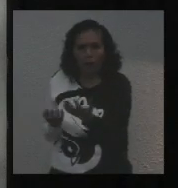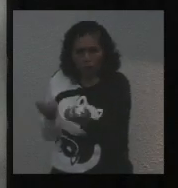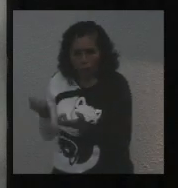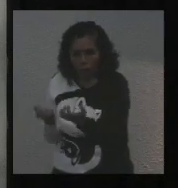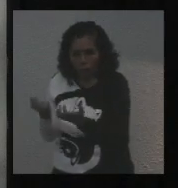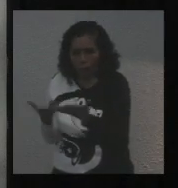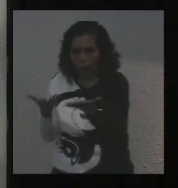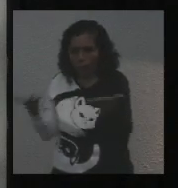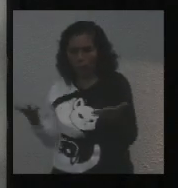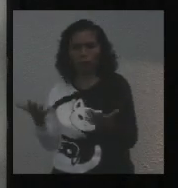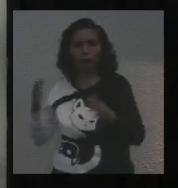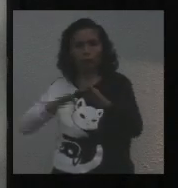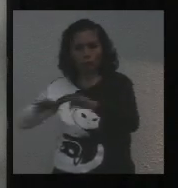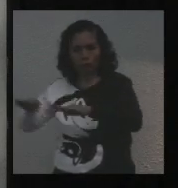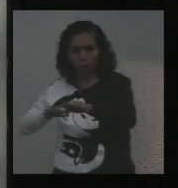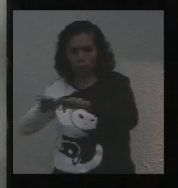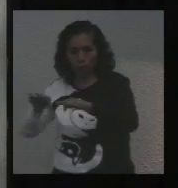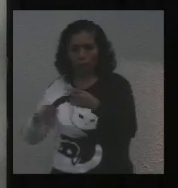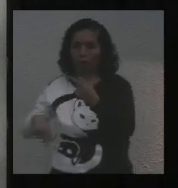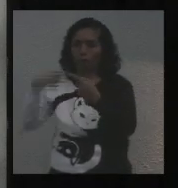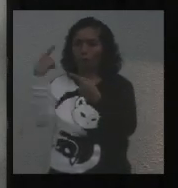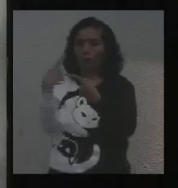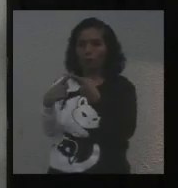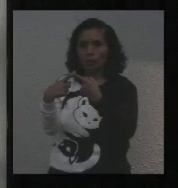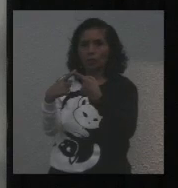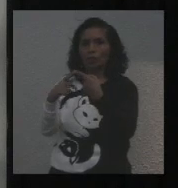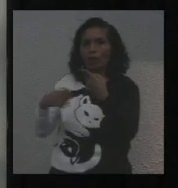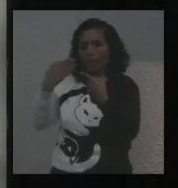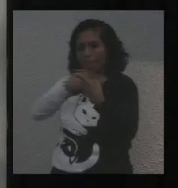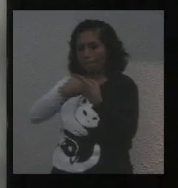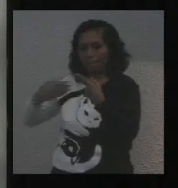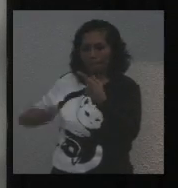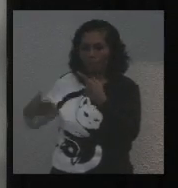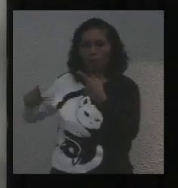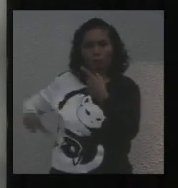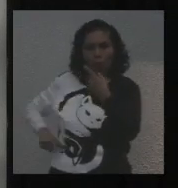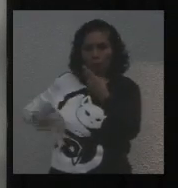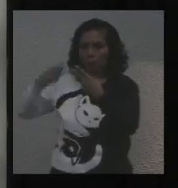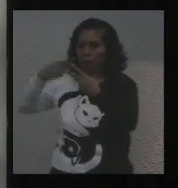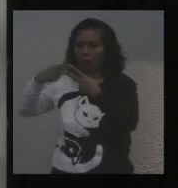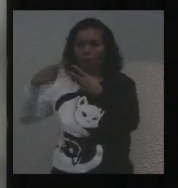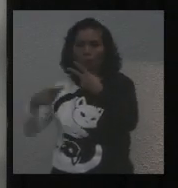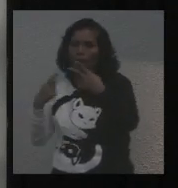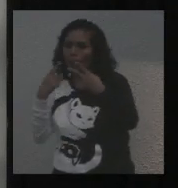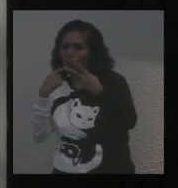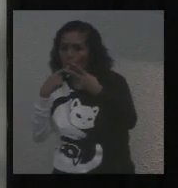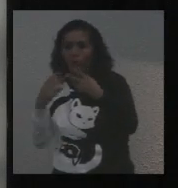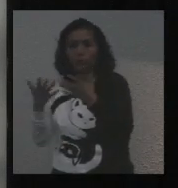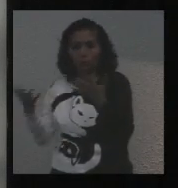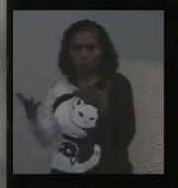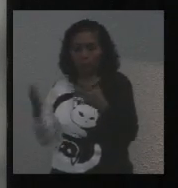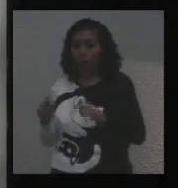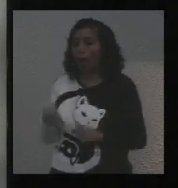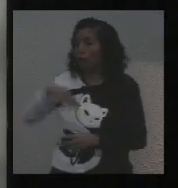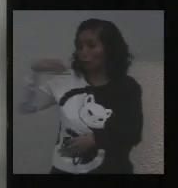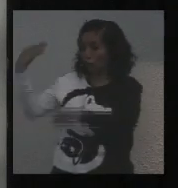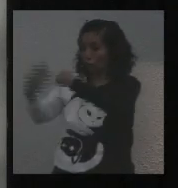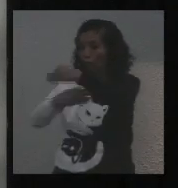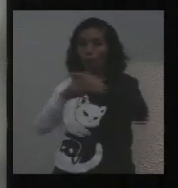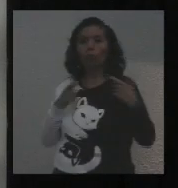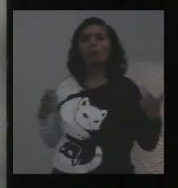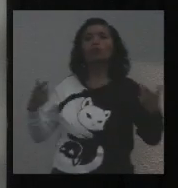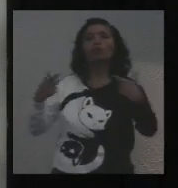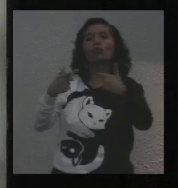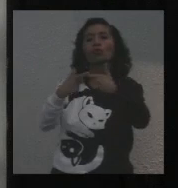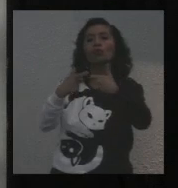en legislativo, ejecutivo y judicial. Artículo 50. La colaboración de poderes a